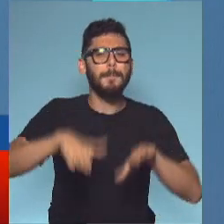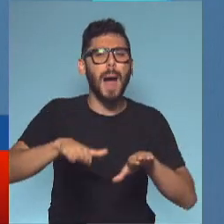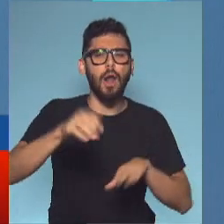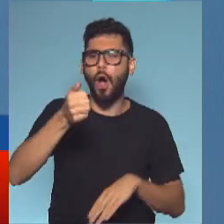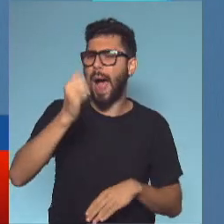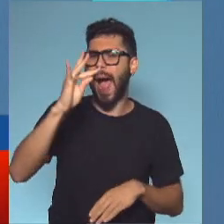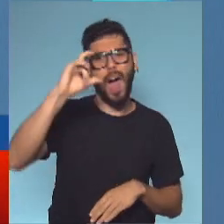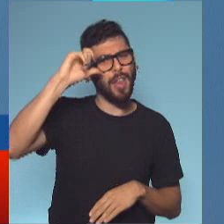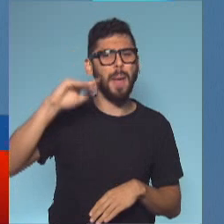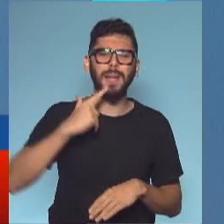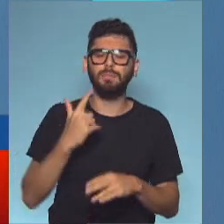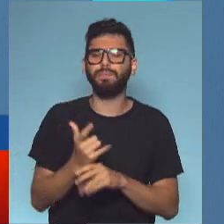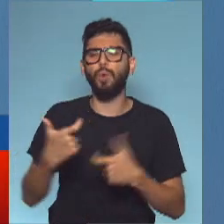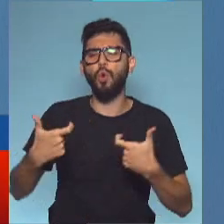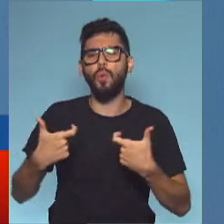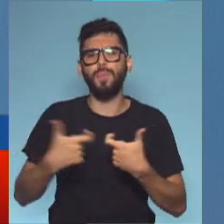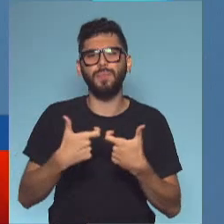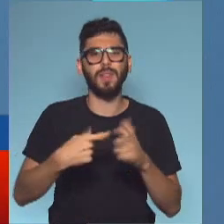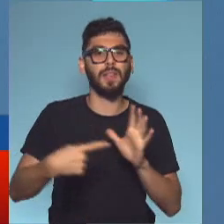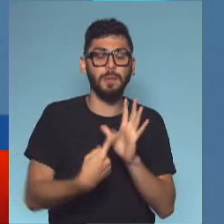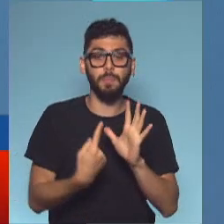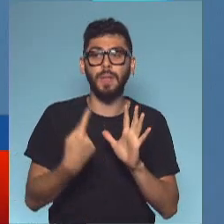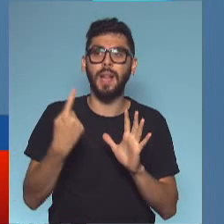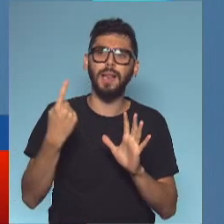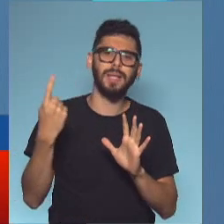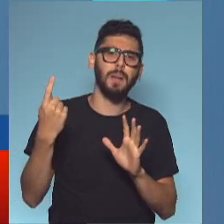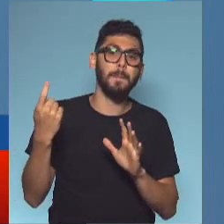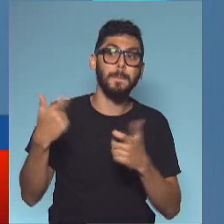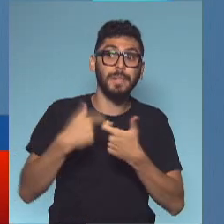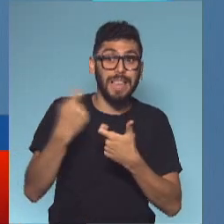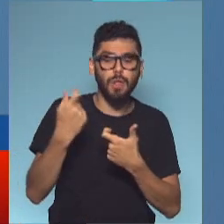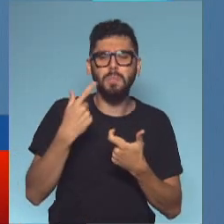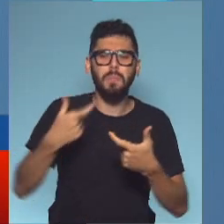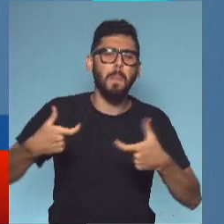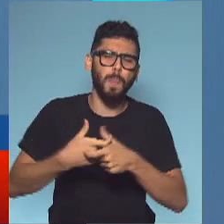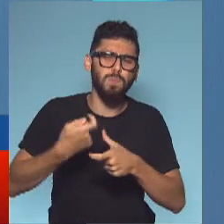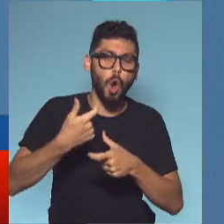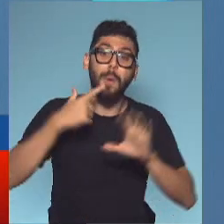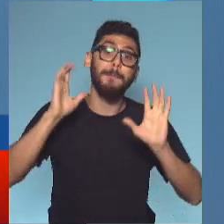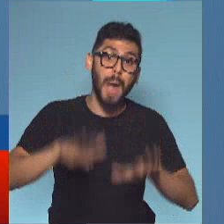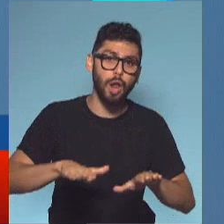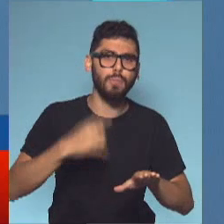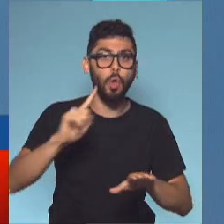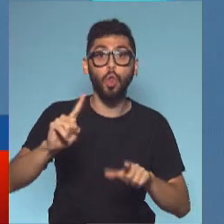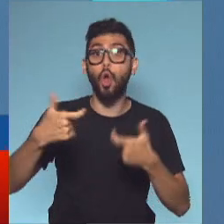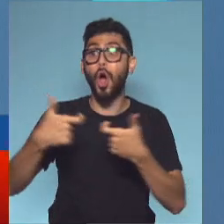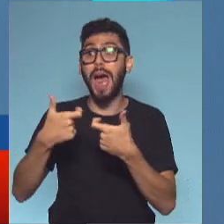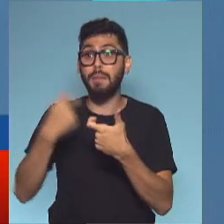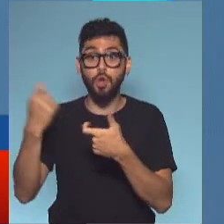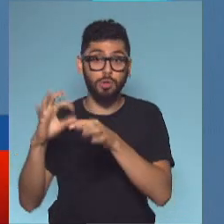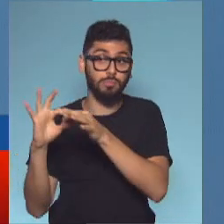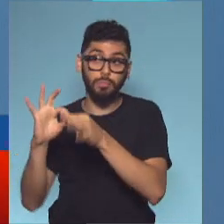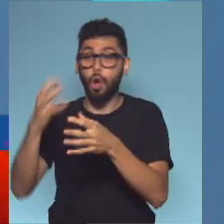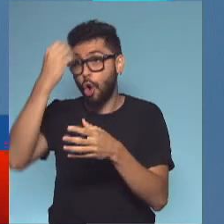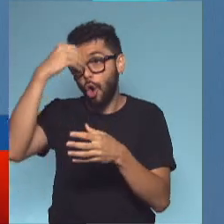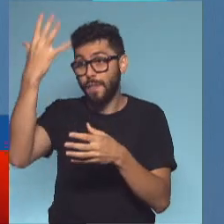gremio minoritario, podemos decir, en la Ciudad de Buenos Aires, un gremio más combativo. Sí. Pero, por ejemplo, dos gremios que están identificados políticamente con el oficialismo,